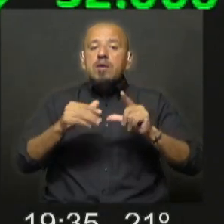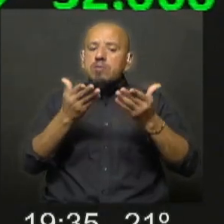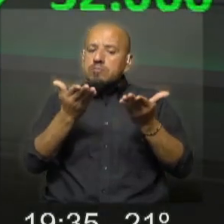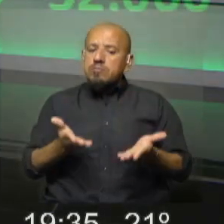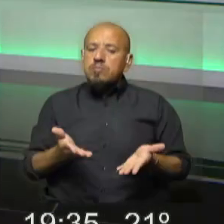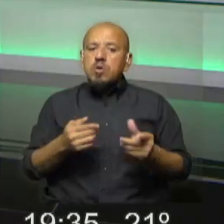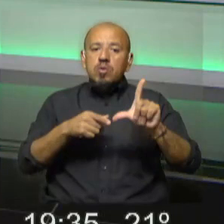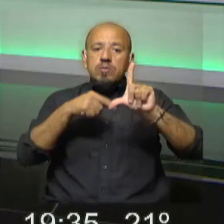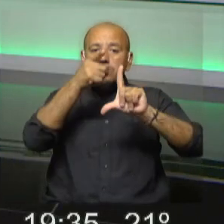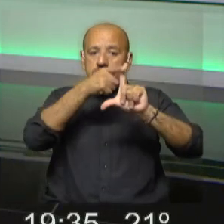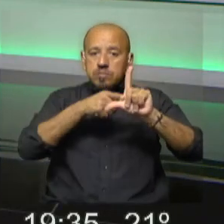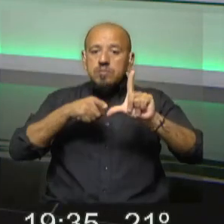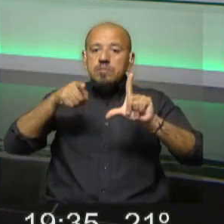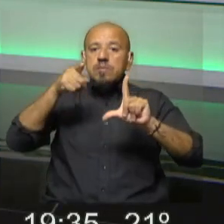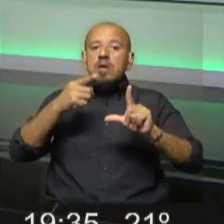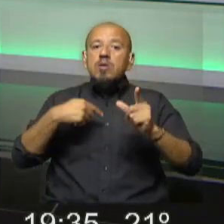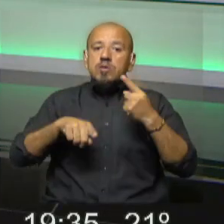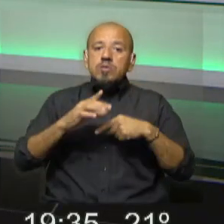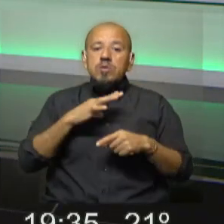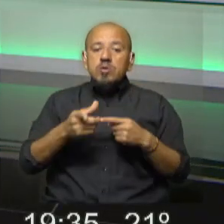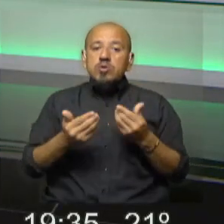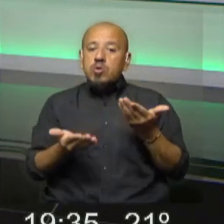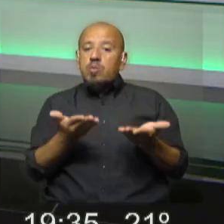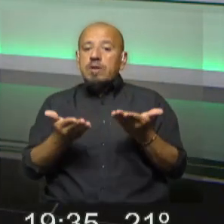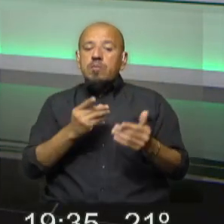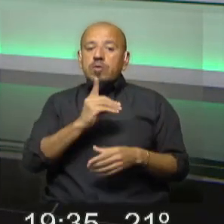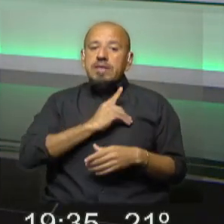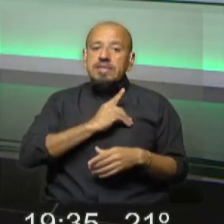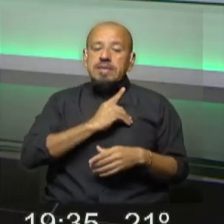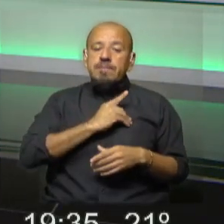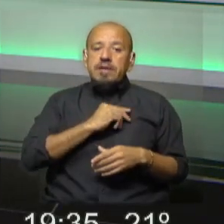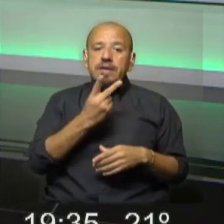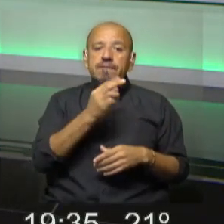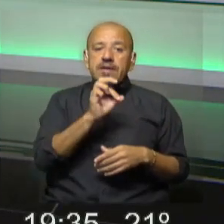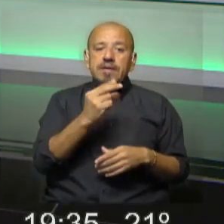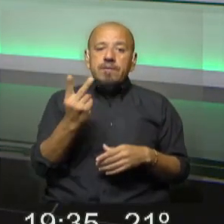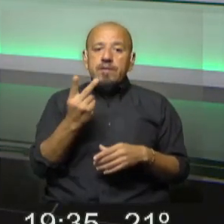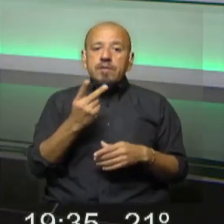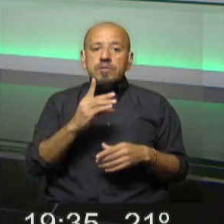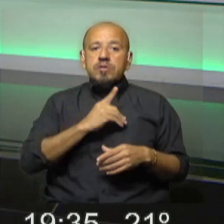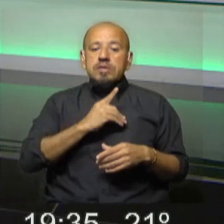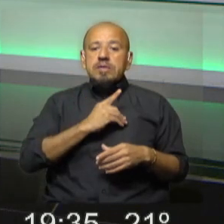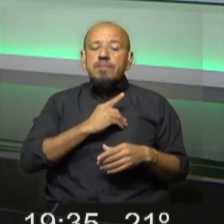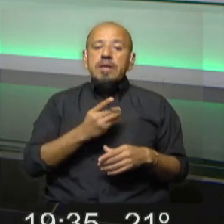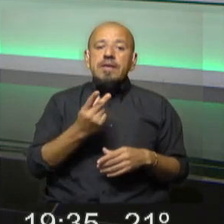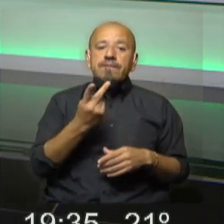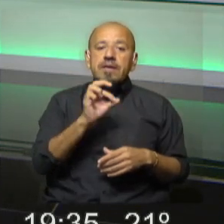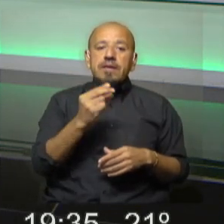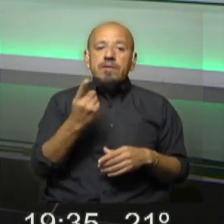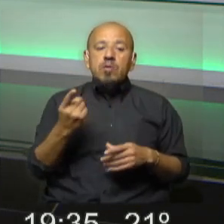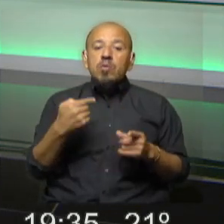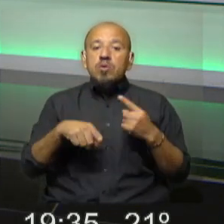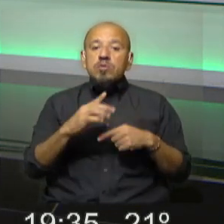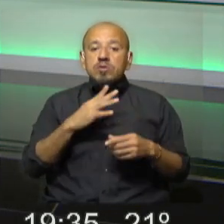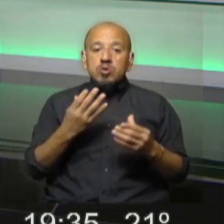en U que cuando lo miramos punta a punta, es decir, cuando comparamos diciembre del 2022 contra diciembre del 2021, lo que tenemos es que no se